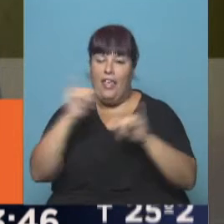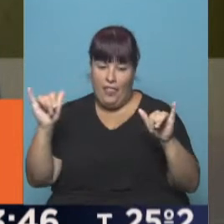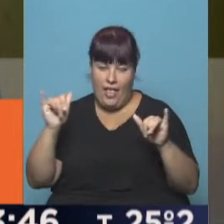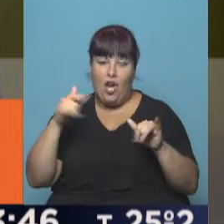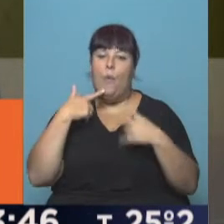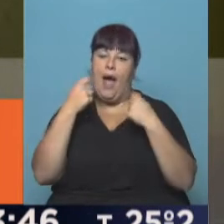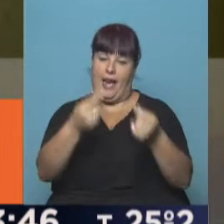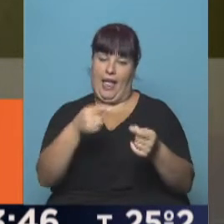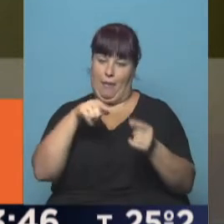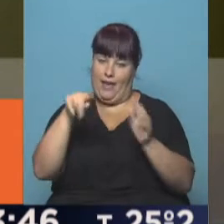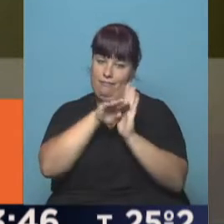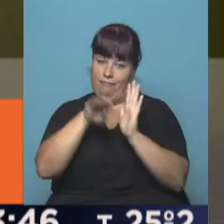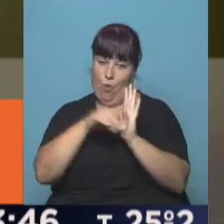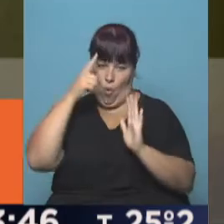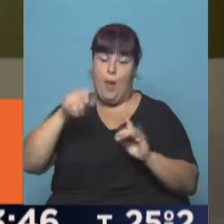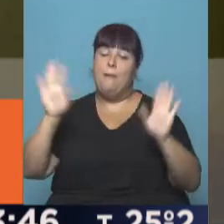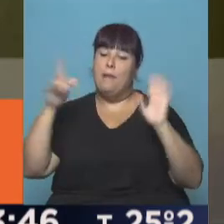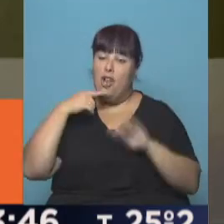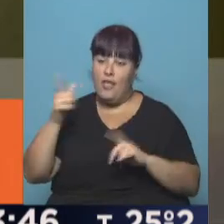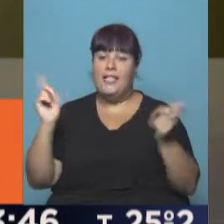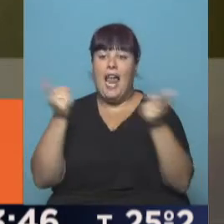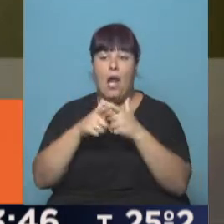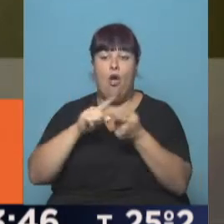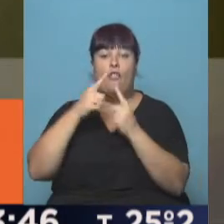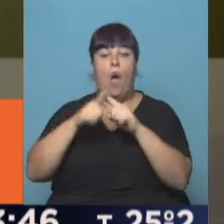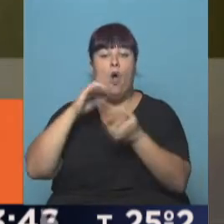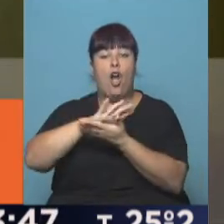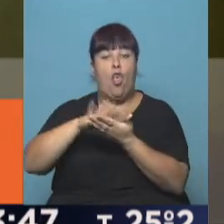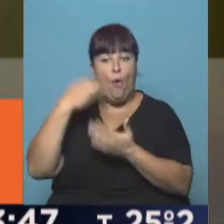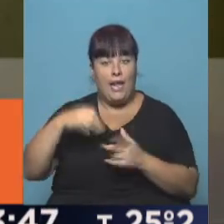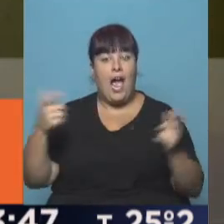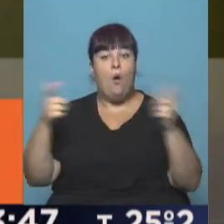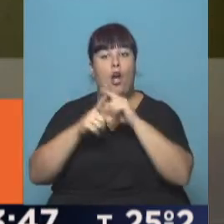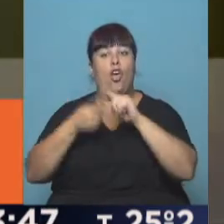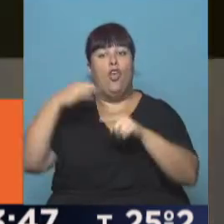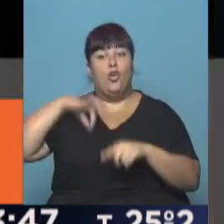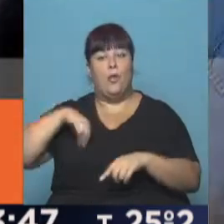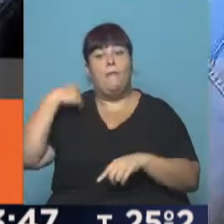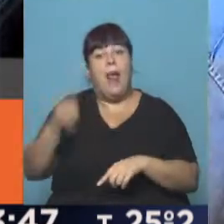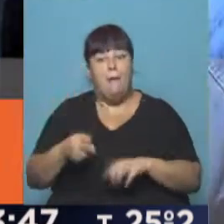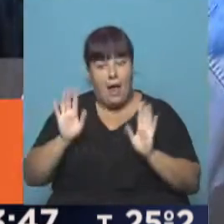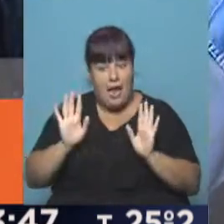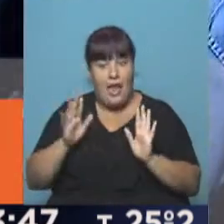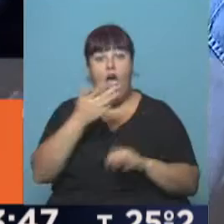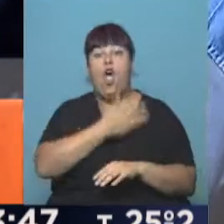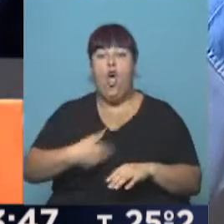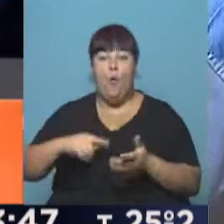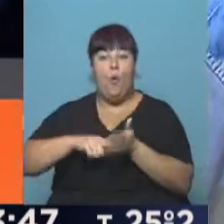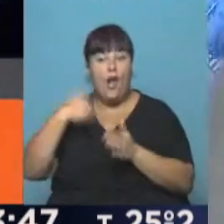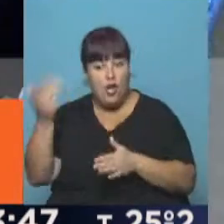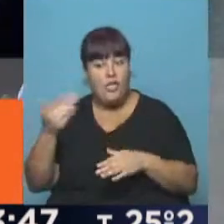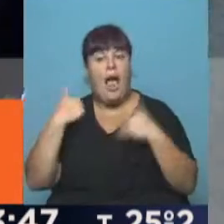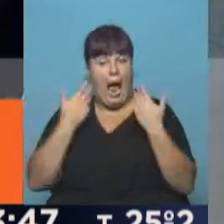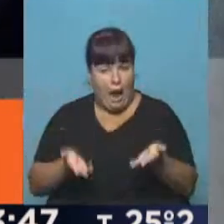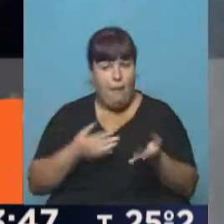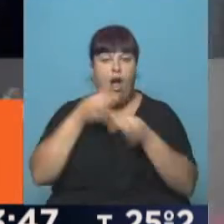que apelará las medidas aunque señaló que en la audiencia de conciliación y mesa paritaria previstas para mañana el gobierno bonaerense está